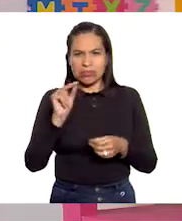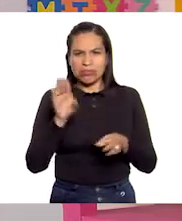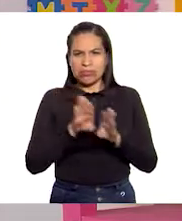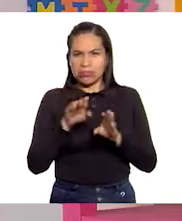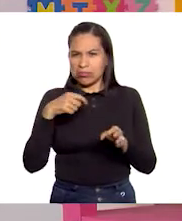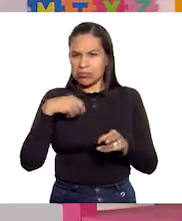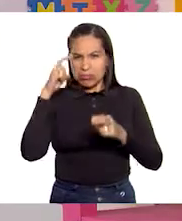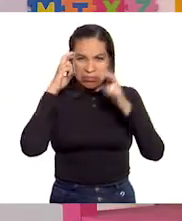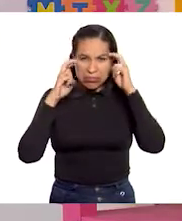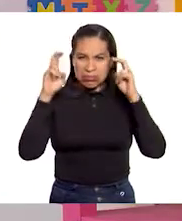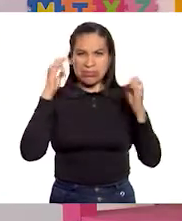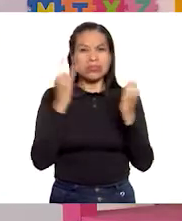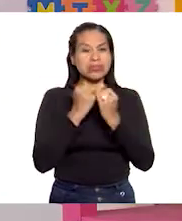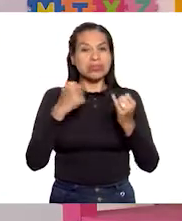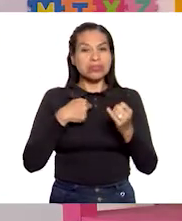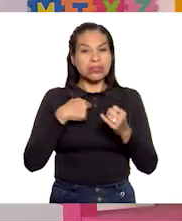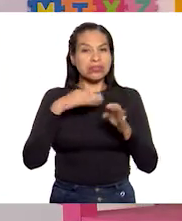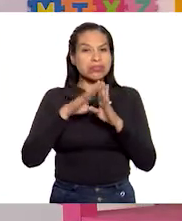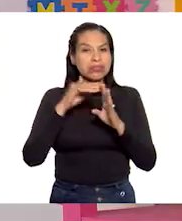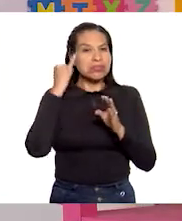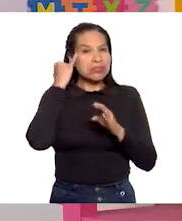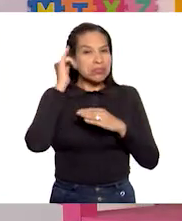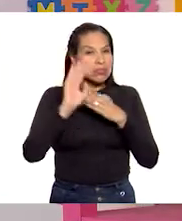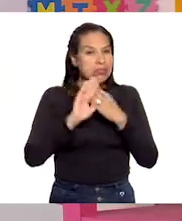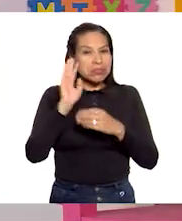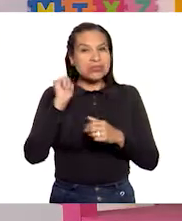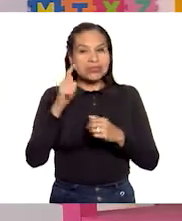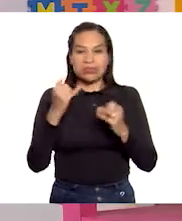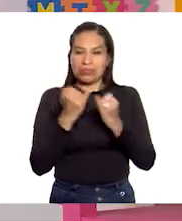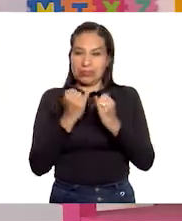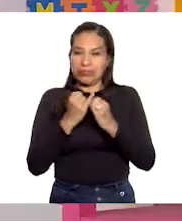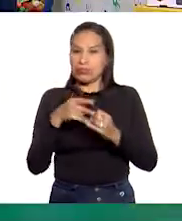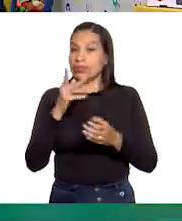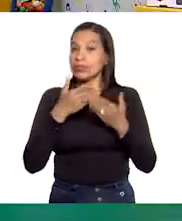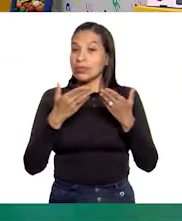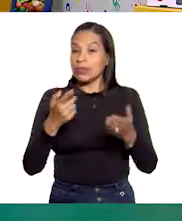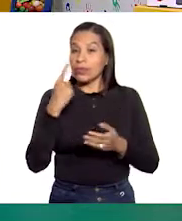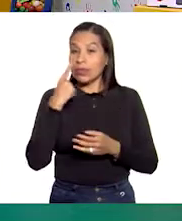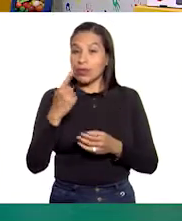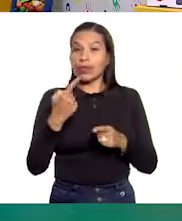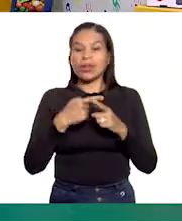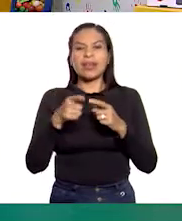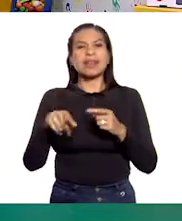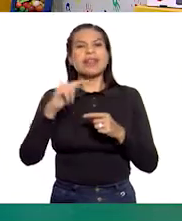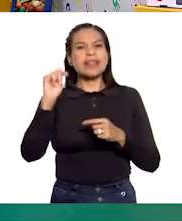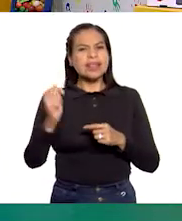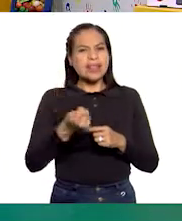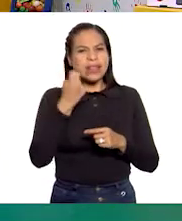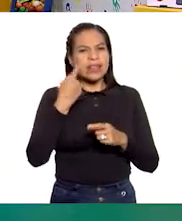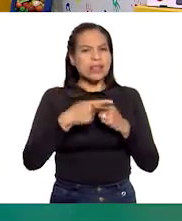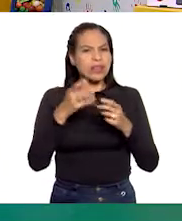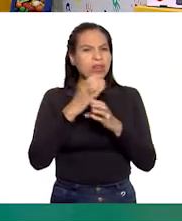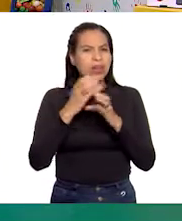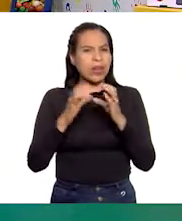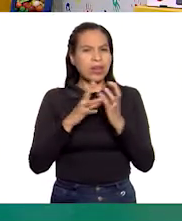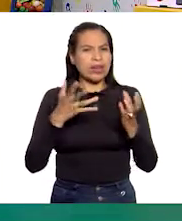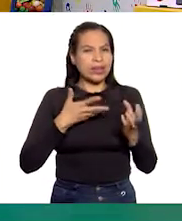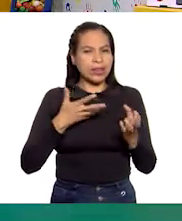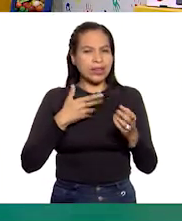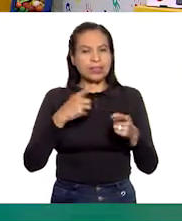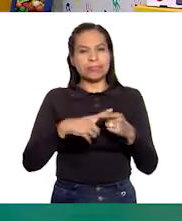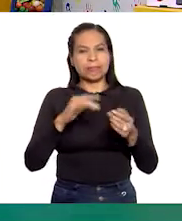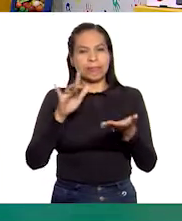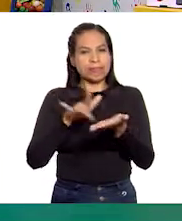en mis sueños o como en mi fantasía. Algo así. Pero fíjate que ahora, a través de la tecnología, de estos aparatos que tenemos, como